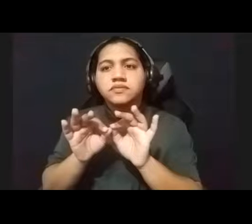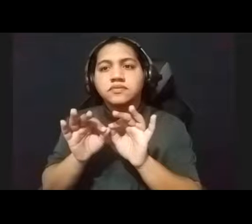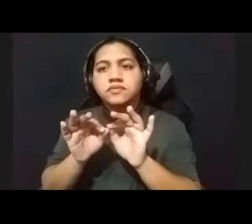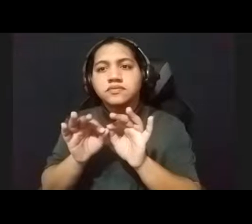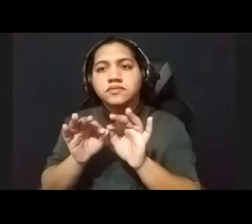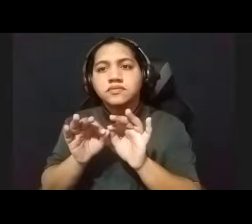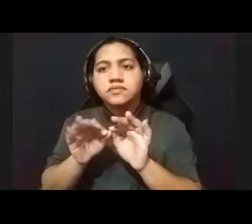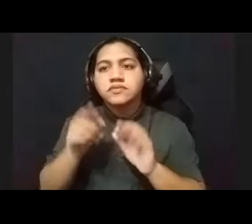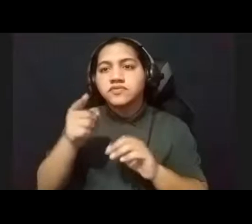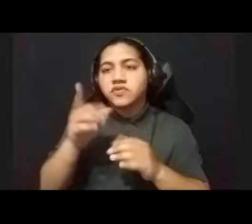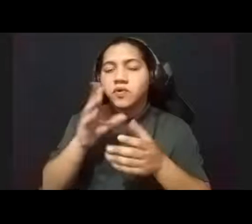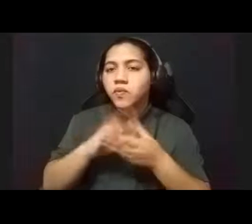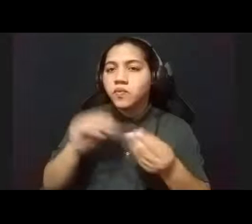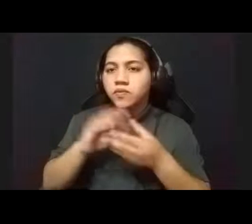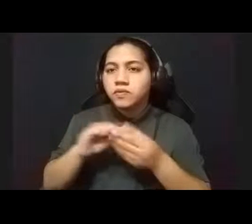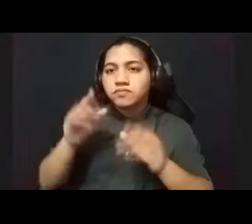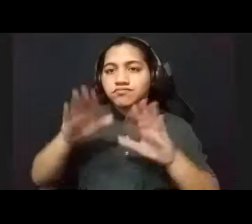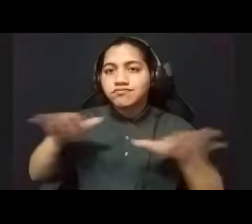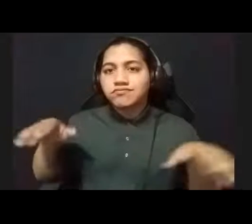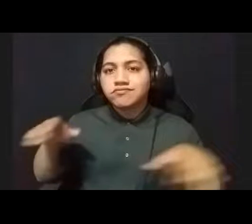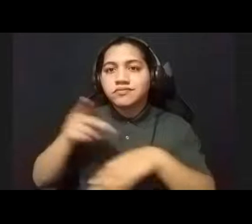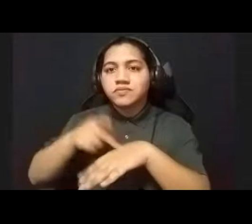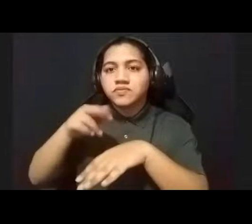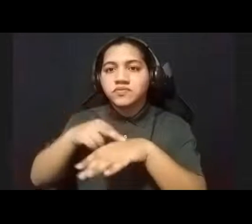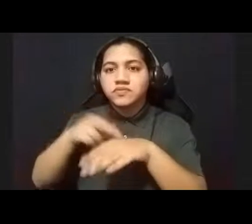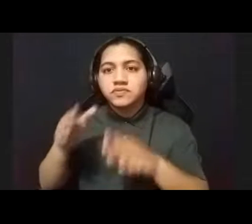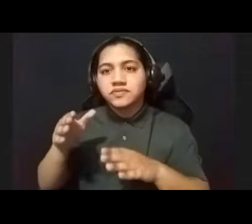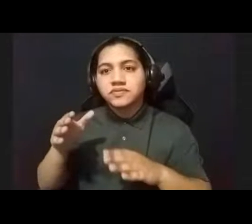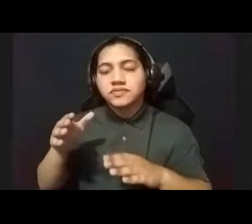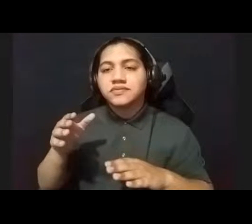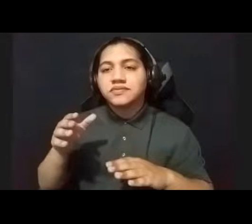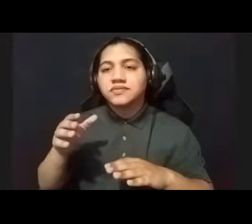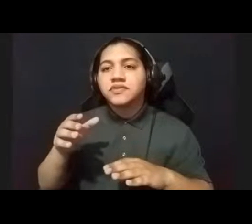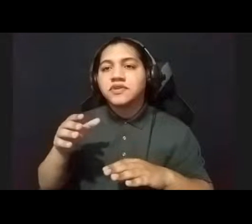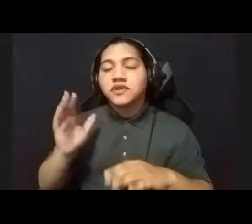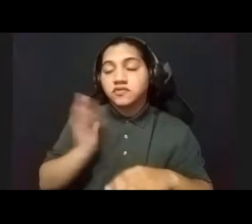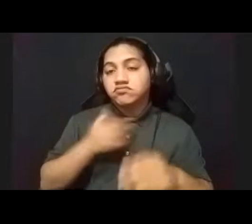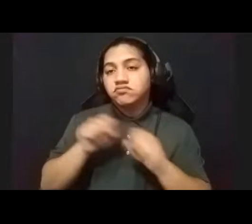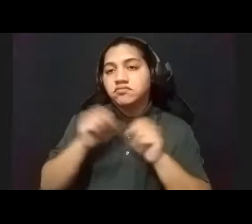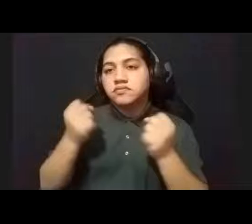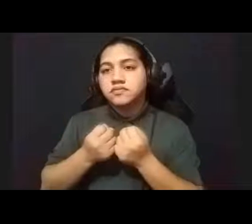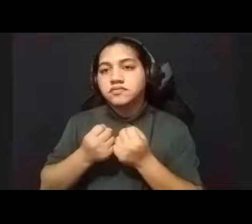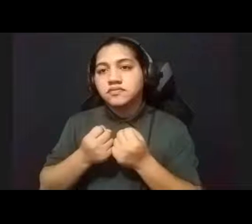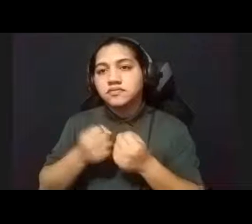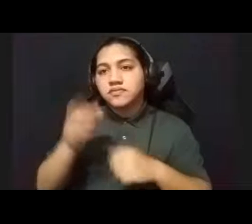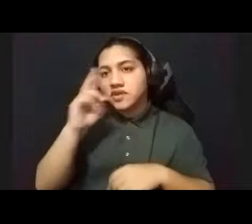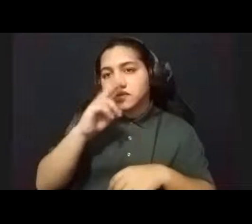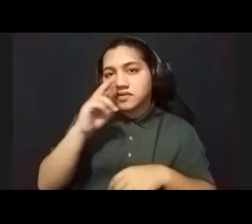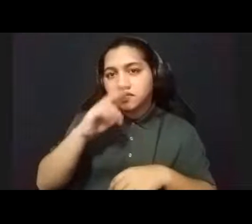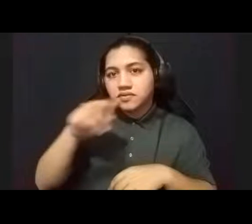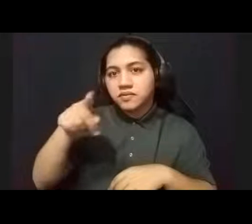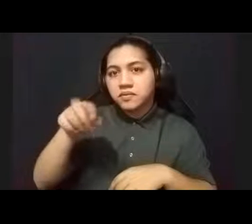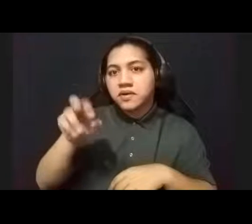fue este cuento para los niños de Puerto Rico y para nuestra sociedad. Aquí tenemos la boda del ratoncito Pérez y